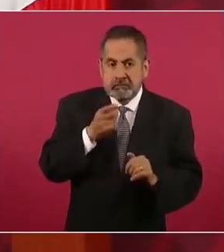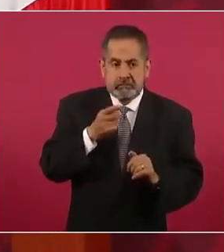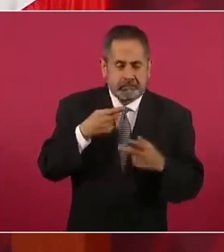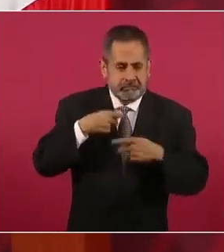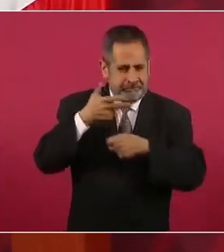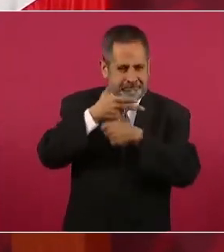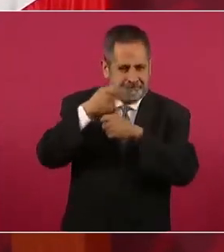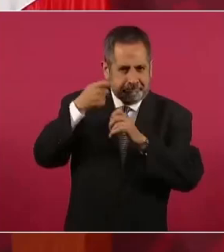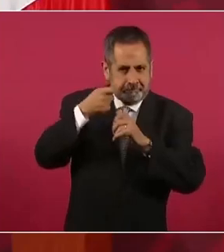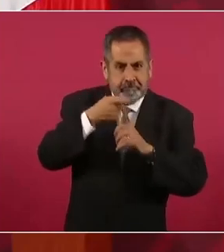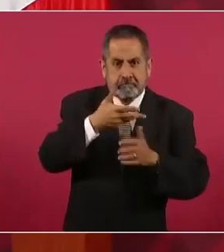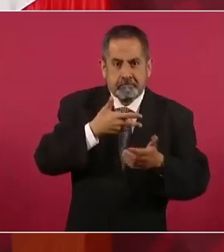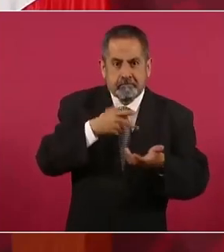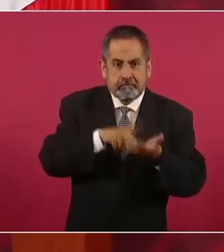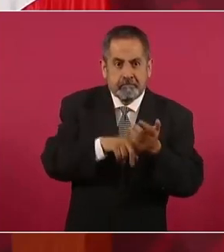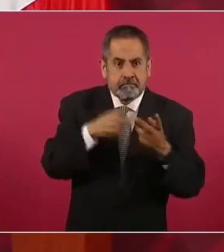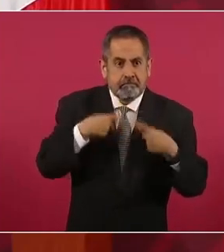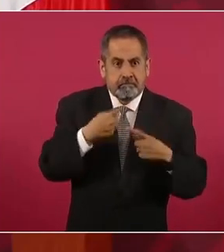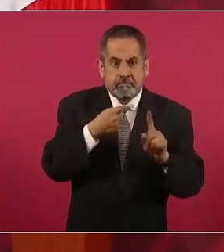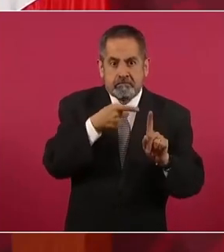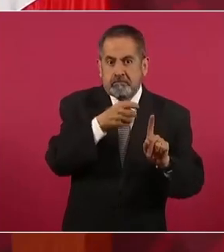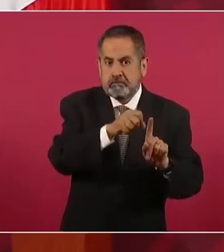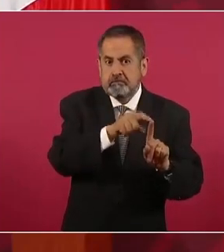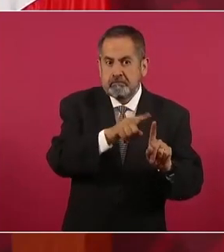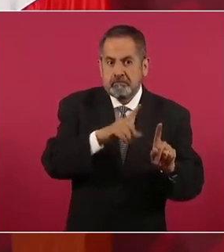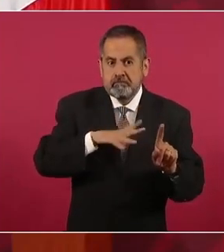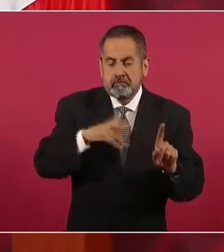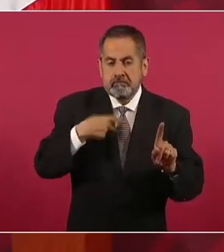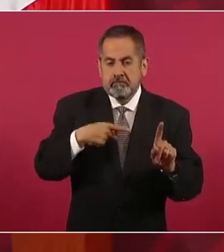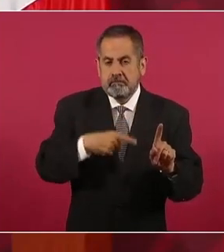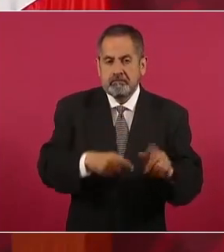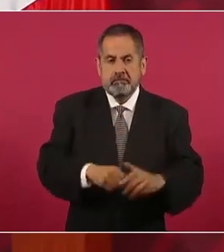tiene nada que ver, pero ellos estamos hablando